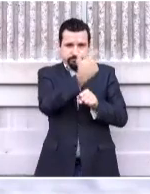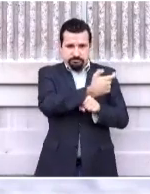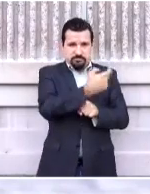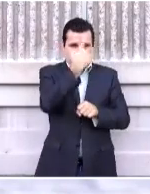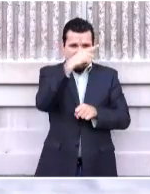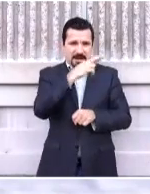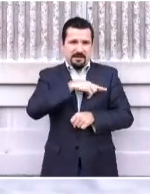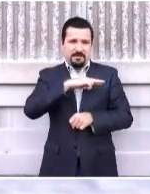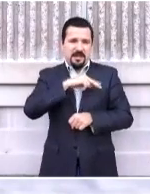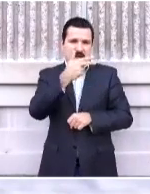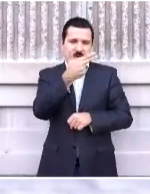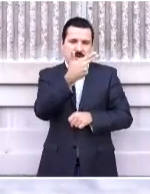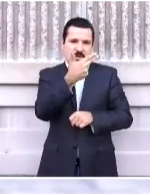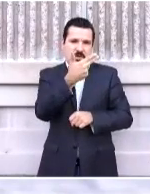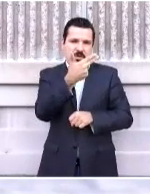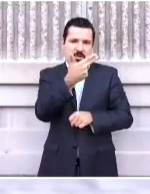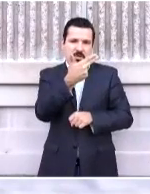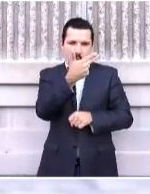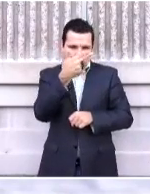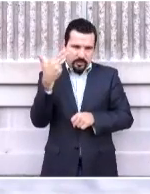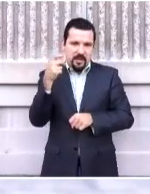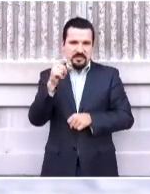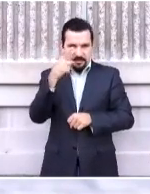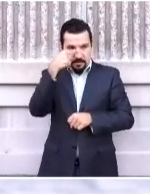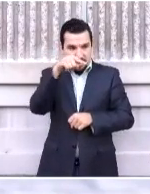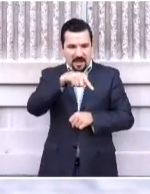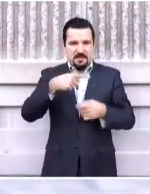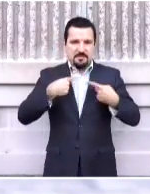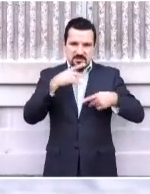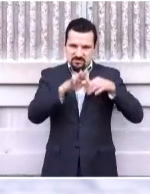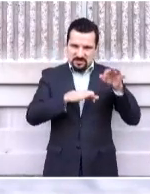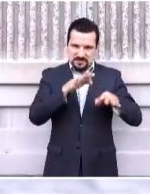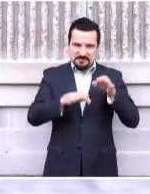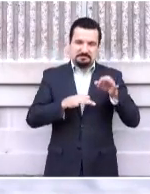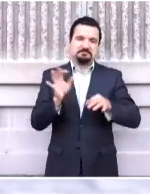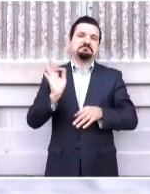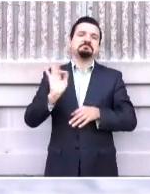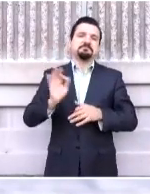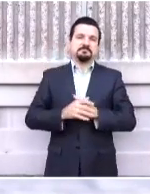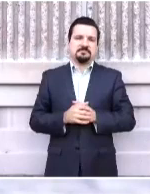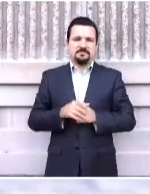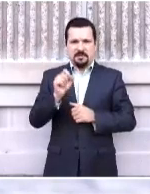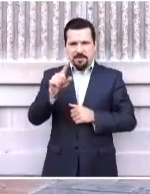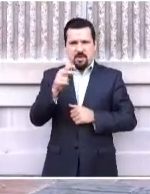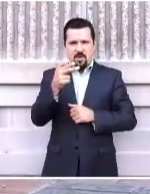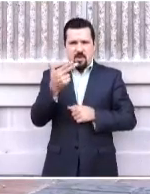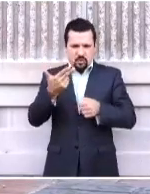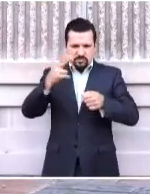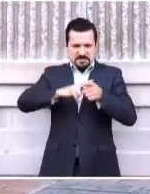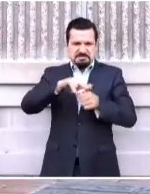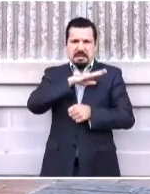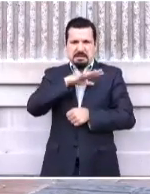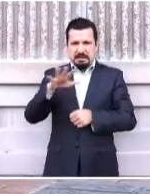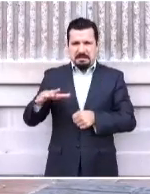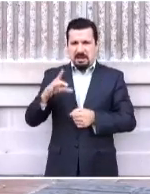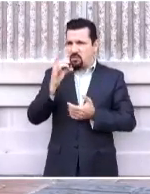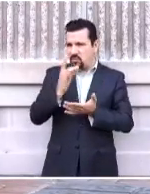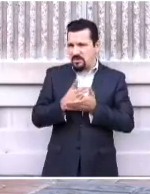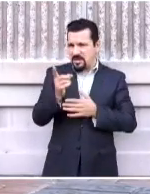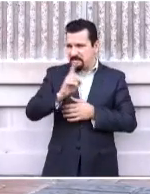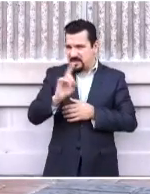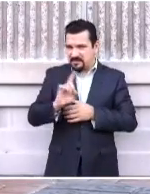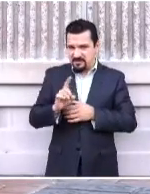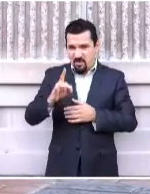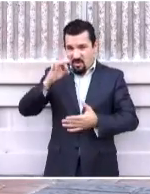Respecto al Hospital General, creo que también es importante que entendamos que no solamente es que se finalice la construcción del